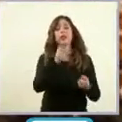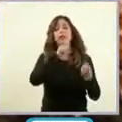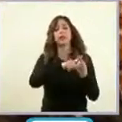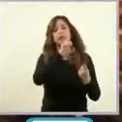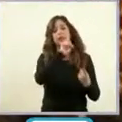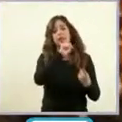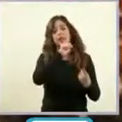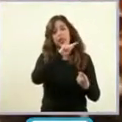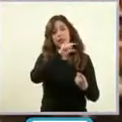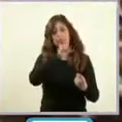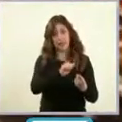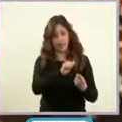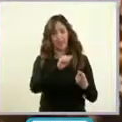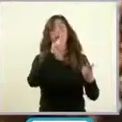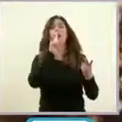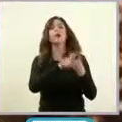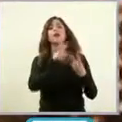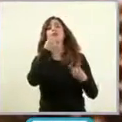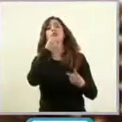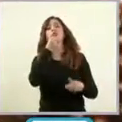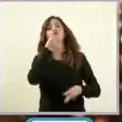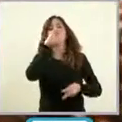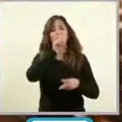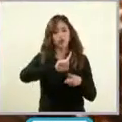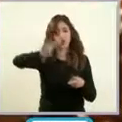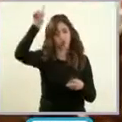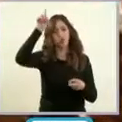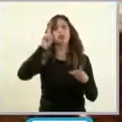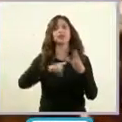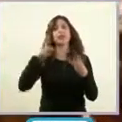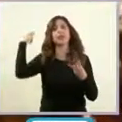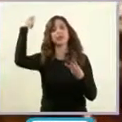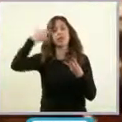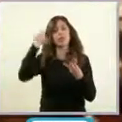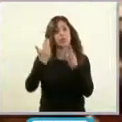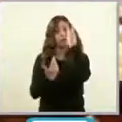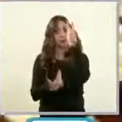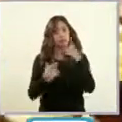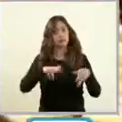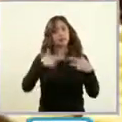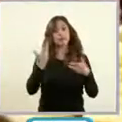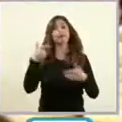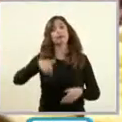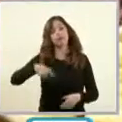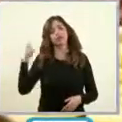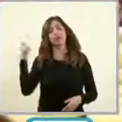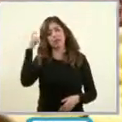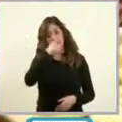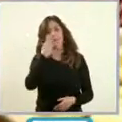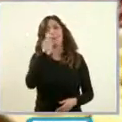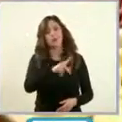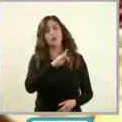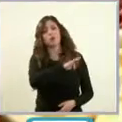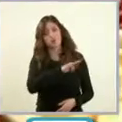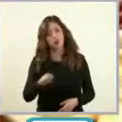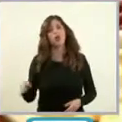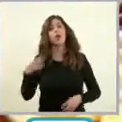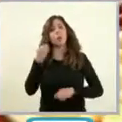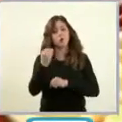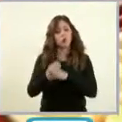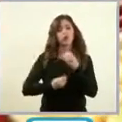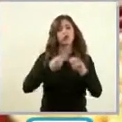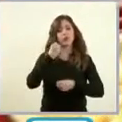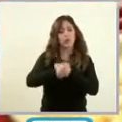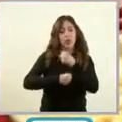y también Reyes. Pues Estamos todo. llenos de regalos siempre acá. Sí, claro, es un poco complicado, pero se puede. Lo Claro, hemos está- demostrado